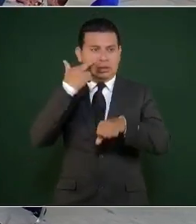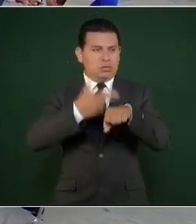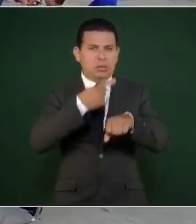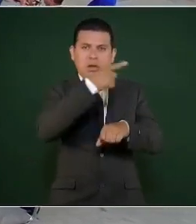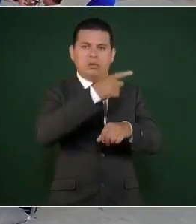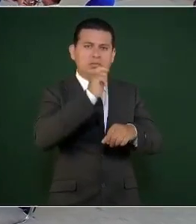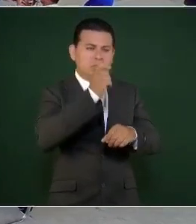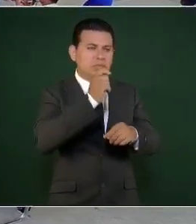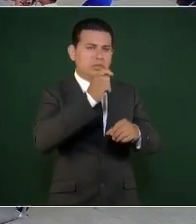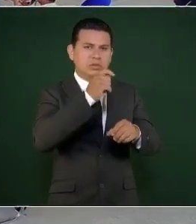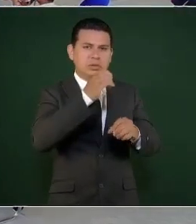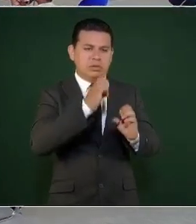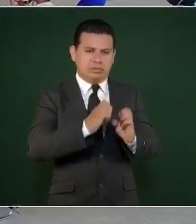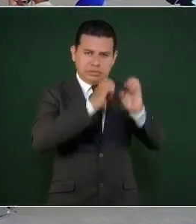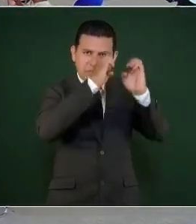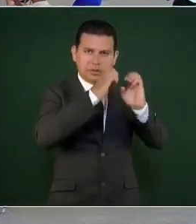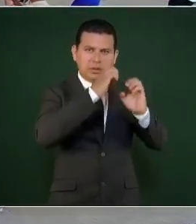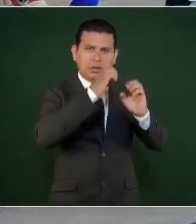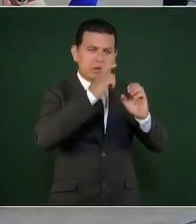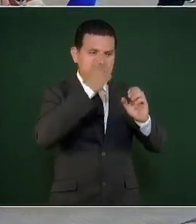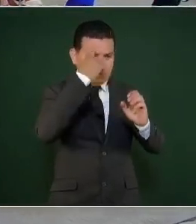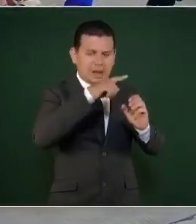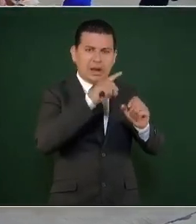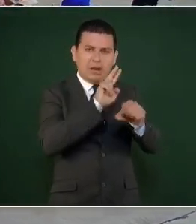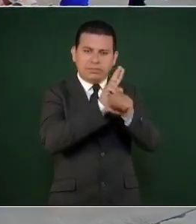Seguridad, que nos informe sobre esto.